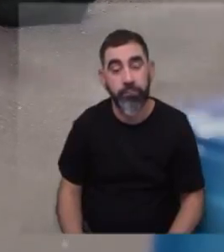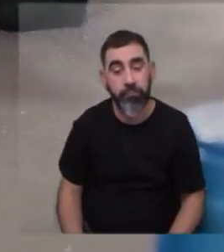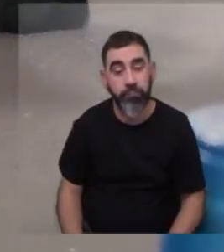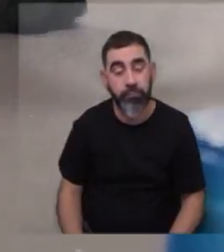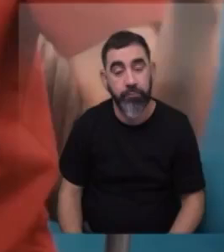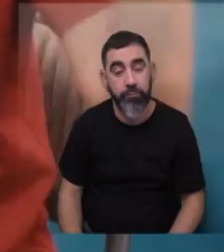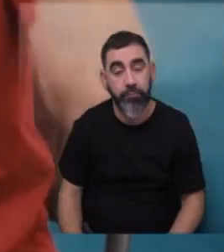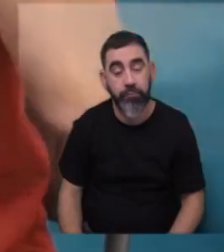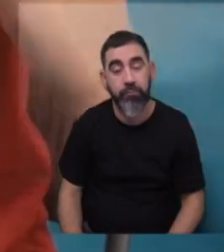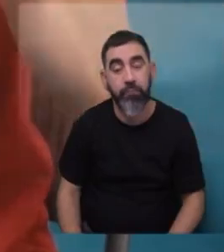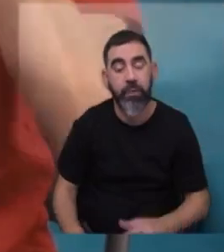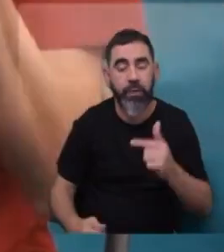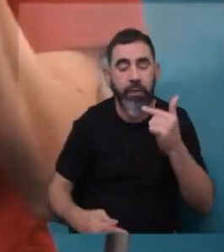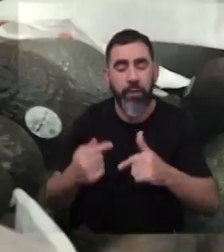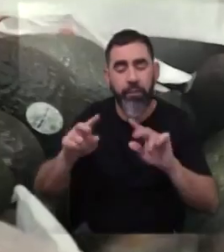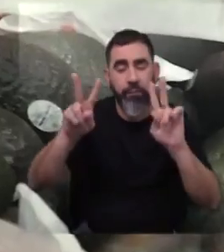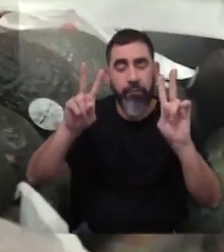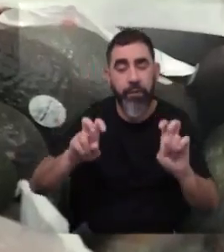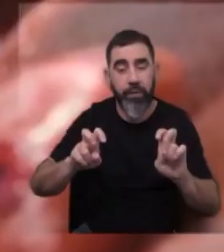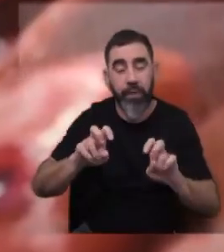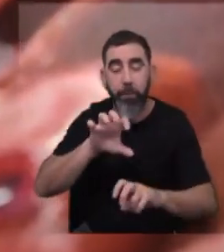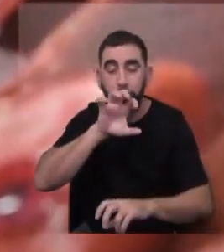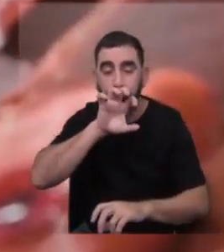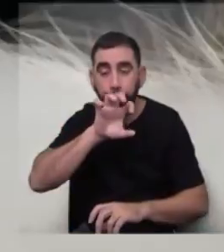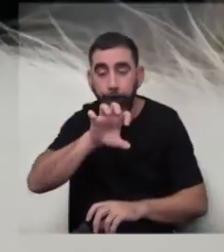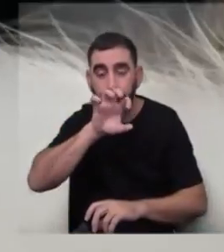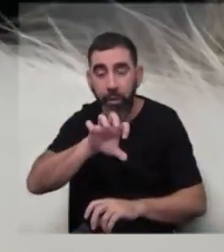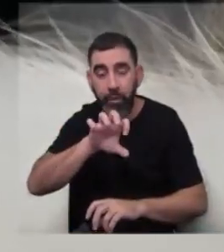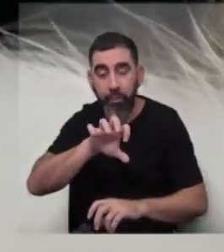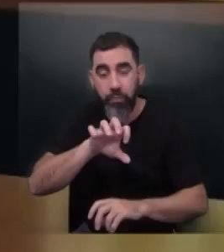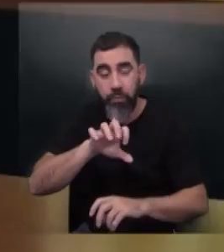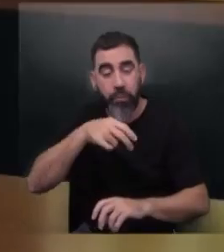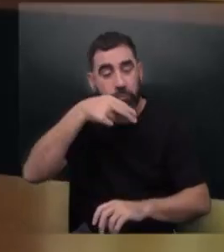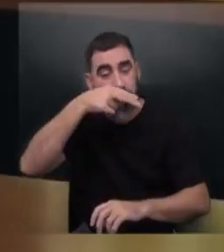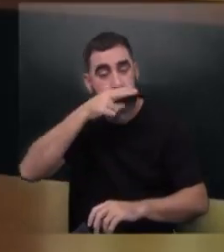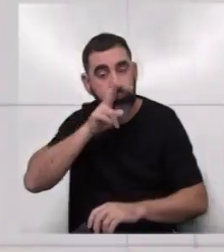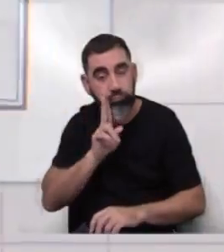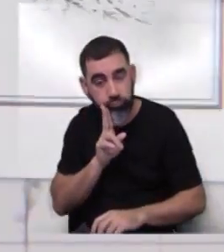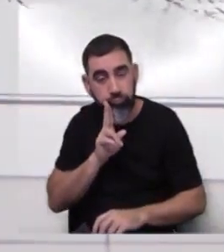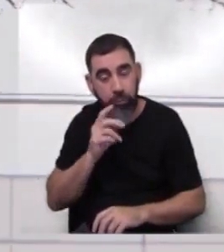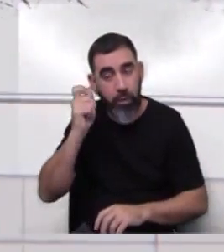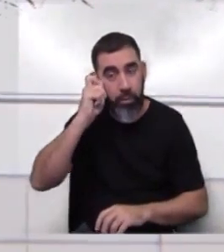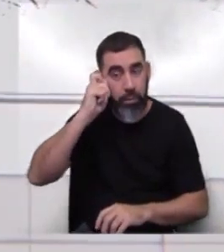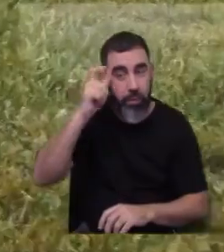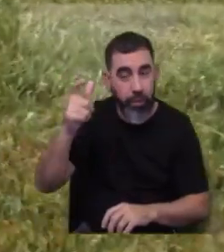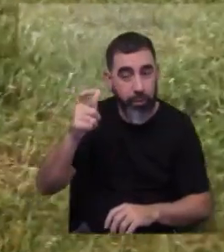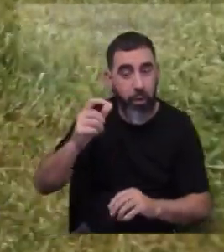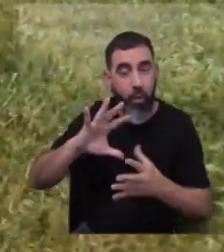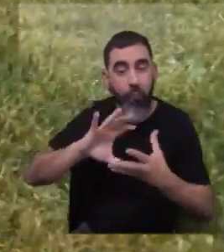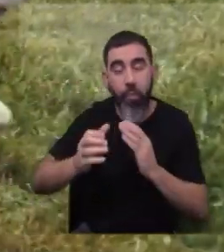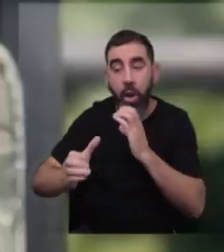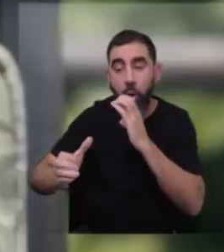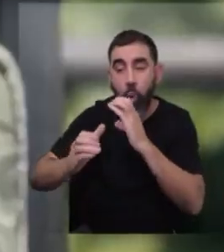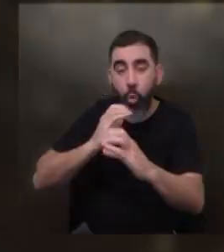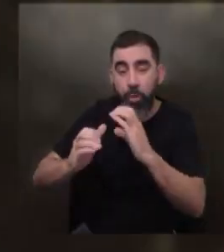Mitchell. Aborda todo tipo de cuestiones sobre los canes, esto es, su comportamiento, su inteligencia, su forma de